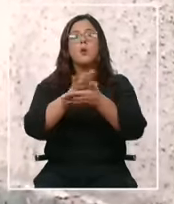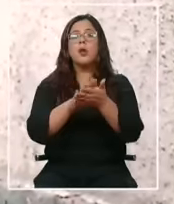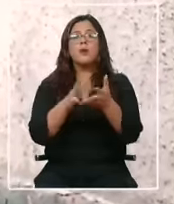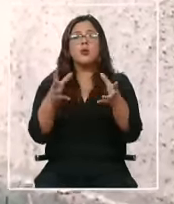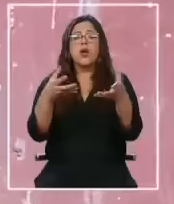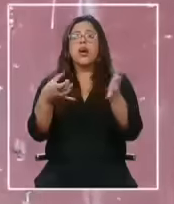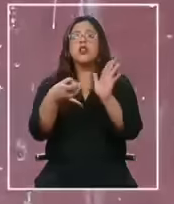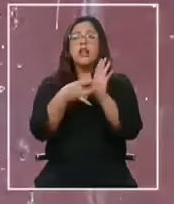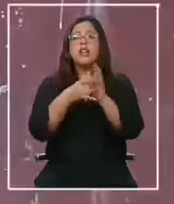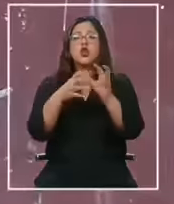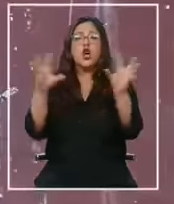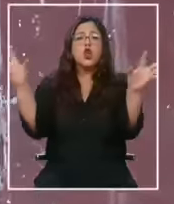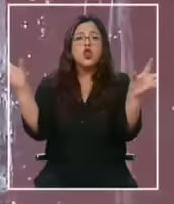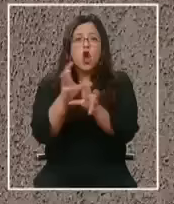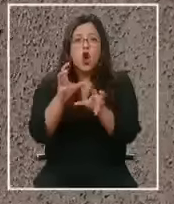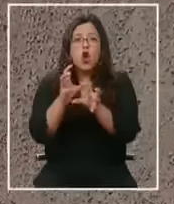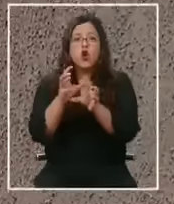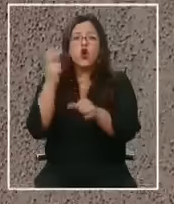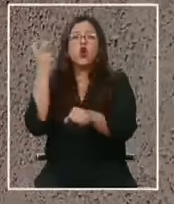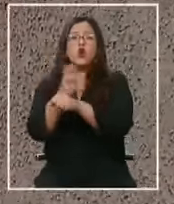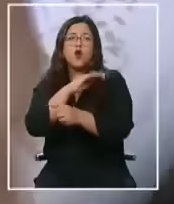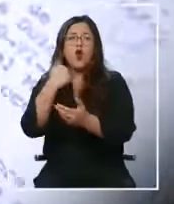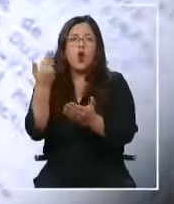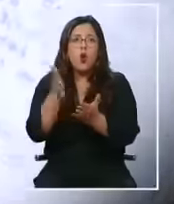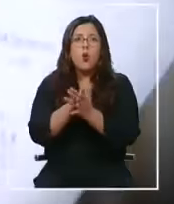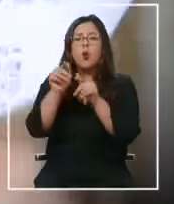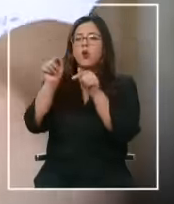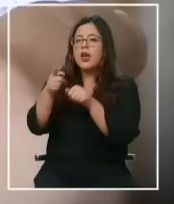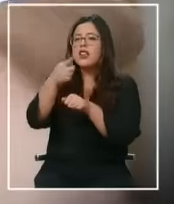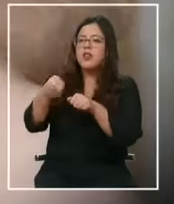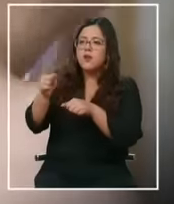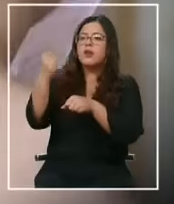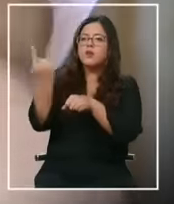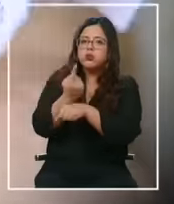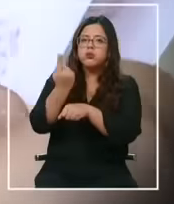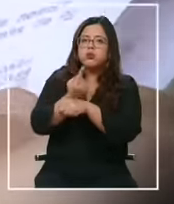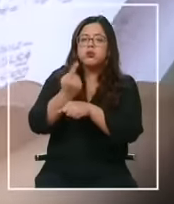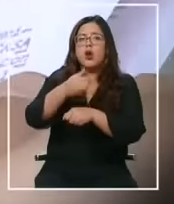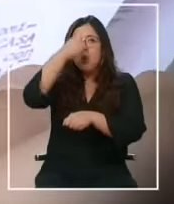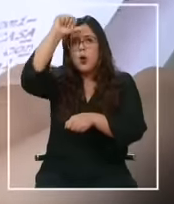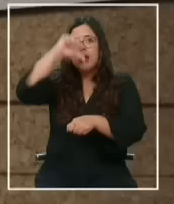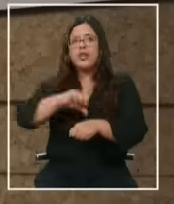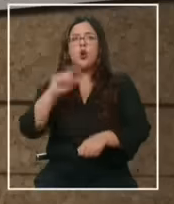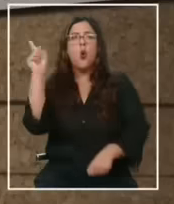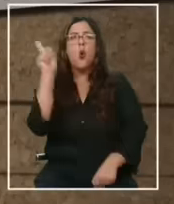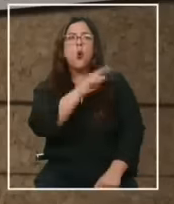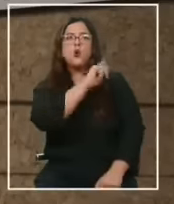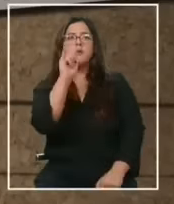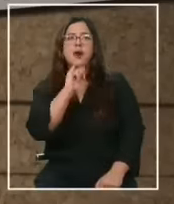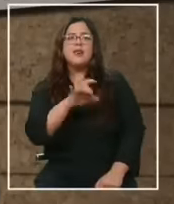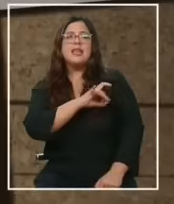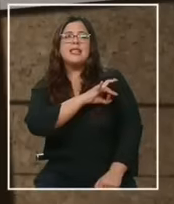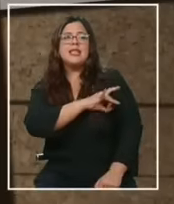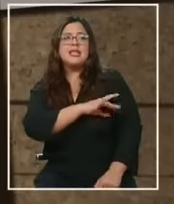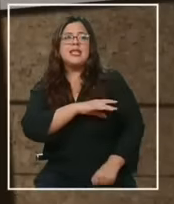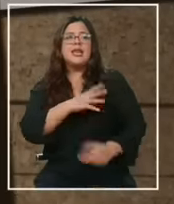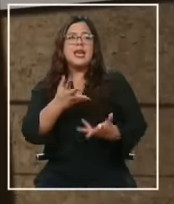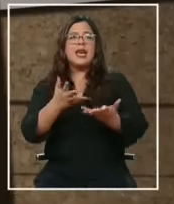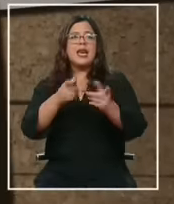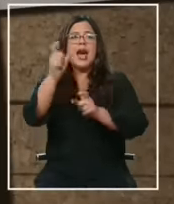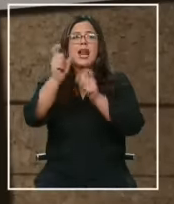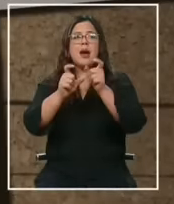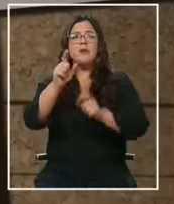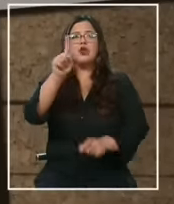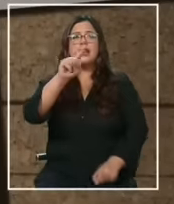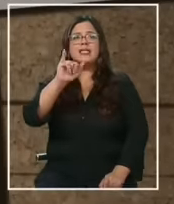odio, robos con homicidio, que puso de ejemplo, reabriendo la discusión por una pena que se aplicó por última vez en Chile a los llamados psicópatas de